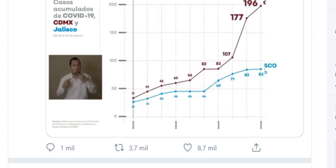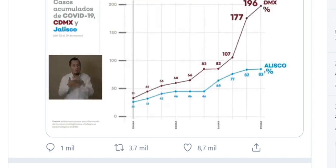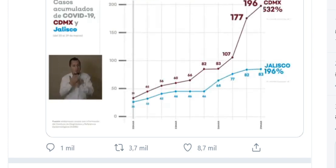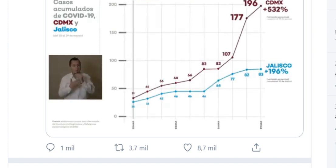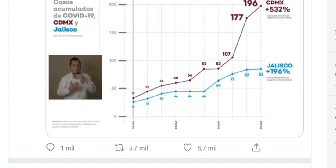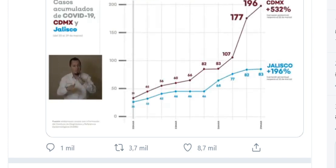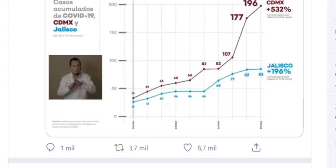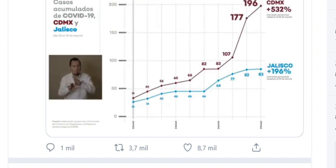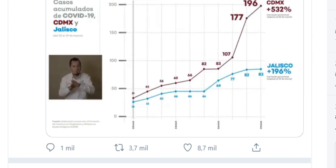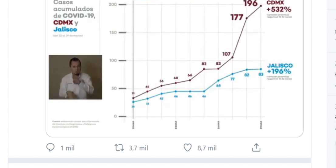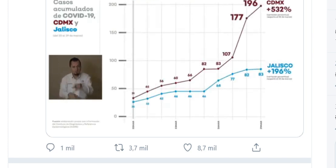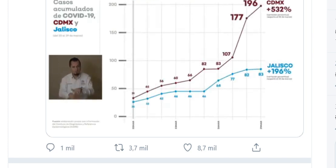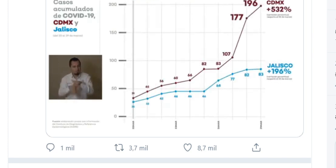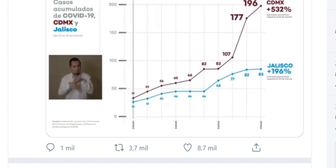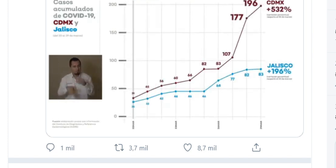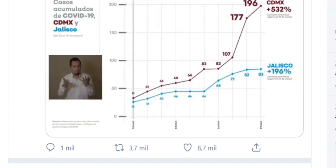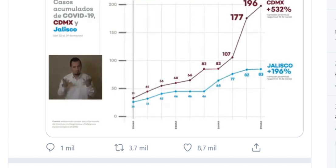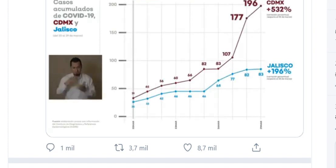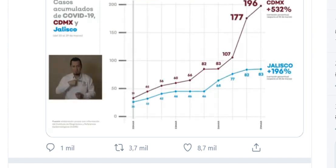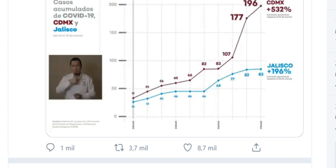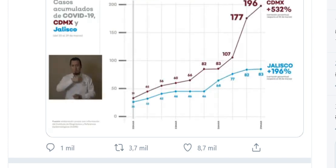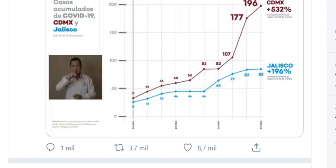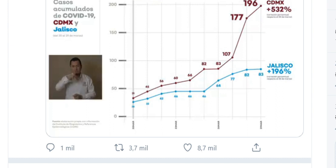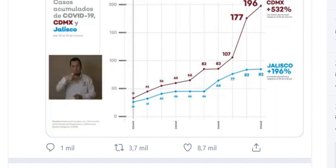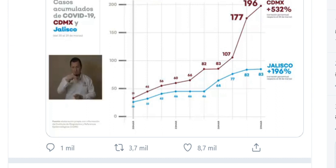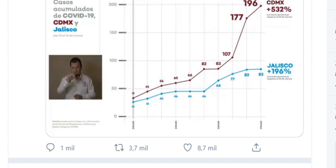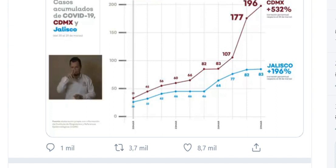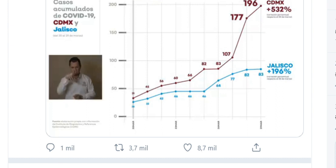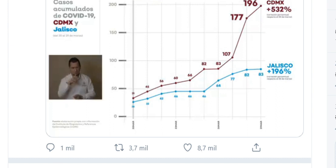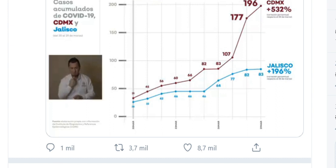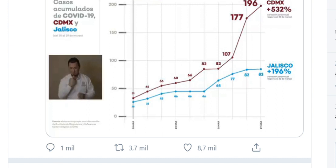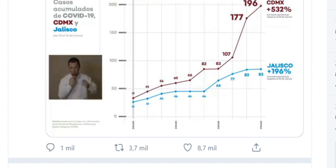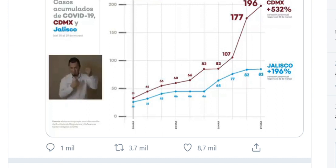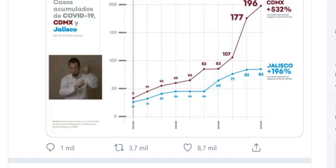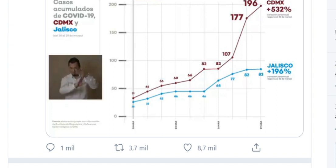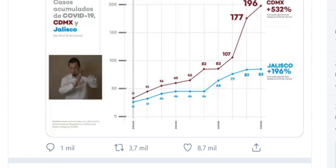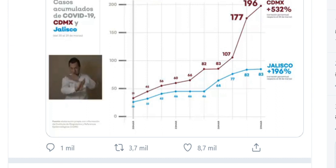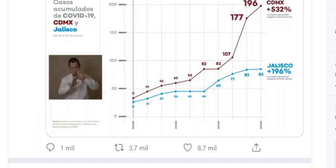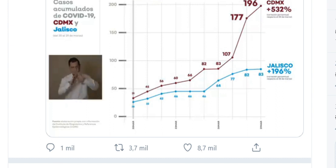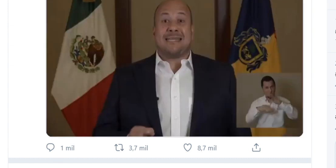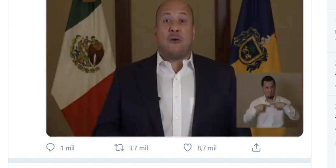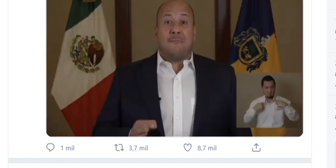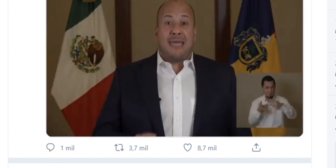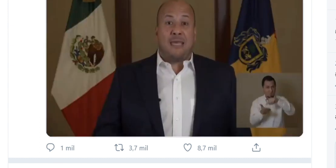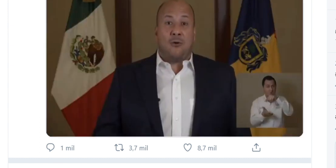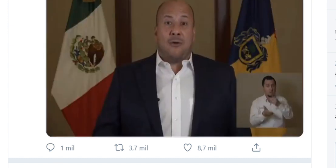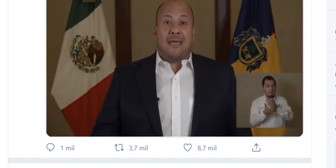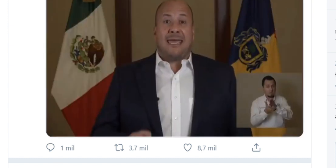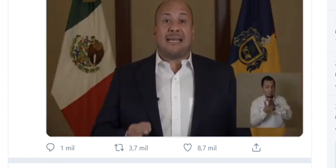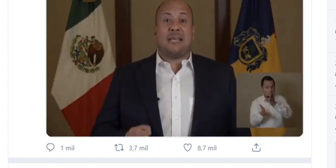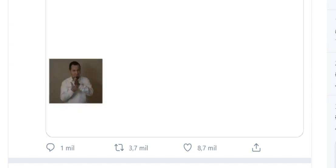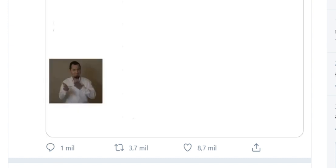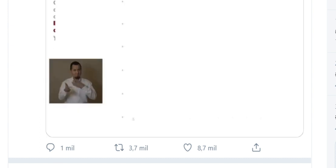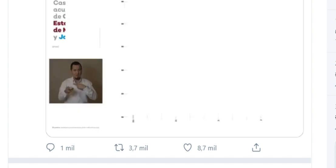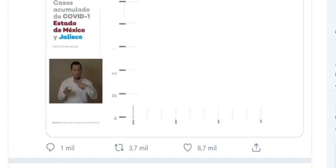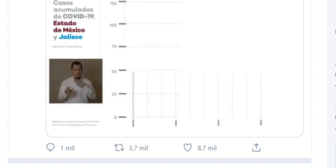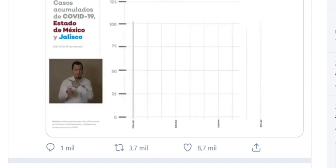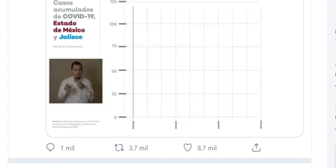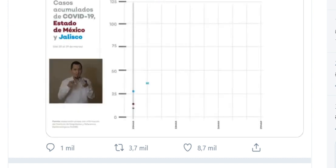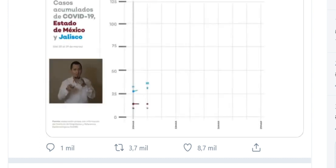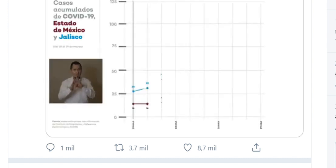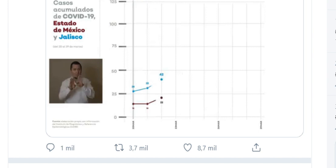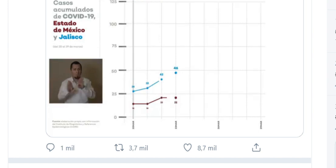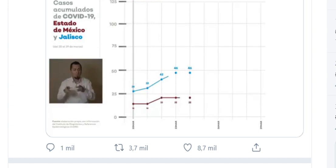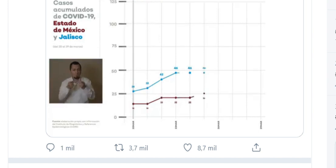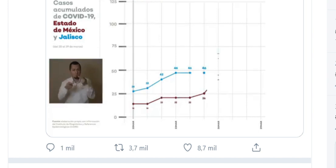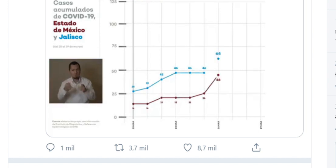veremos que el ritmo de propagación del virus allá fue 2.5 veces más rápido que en Jalisco. El Estado de México, que hace 9 días tenía